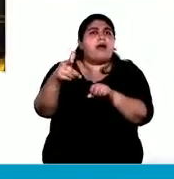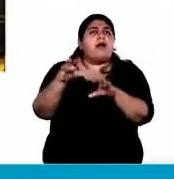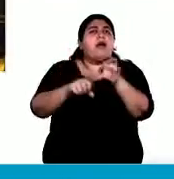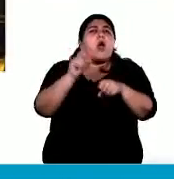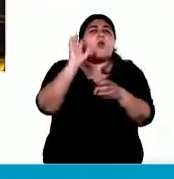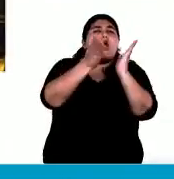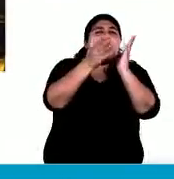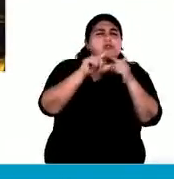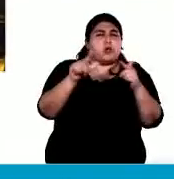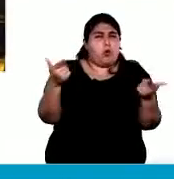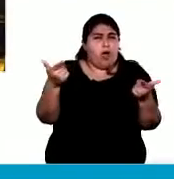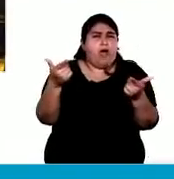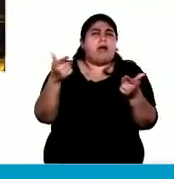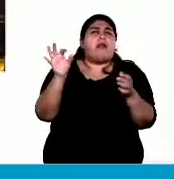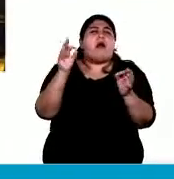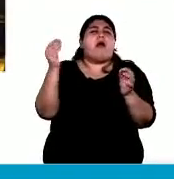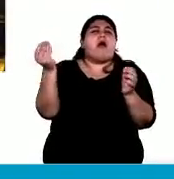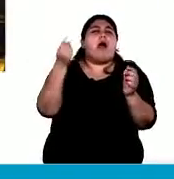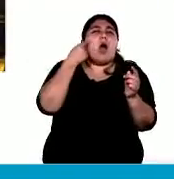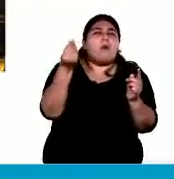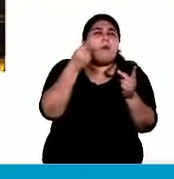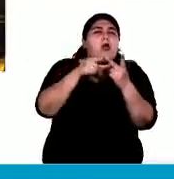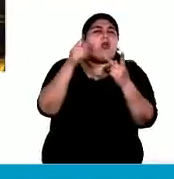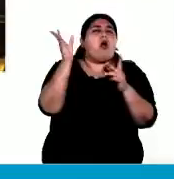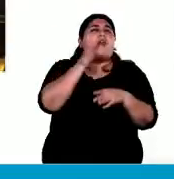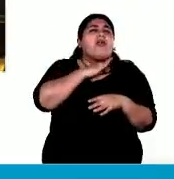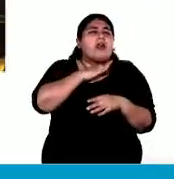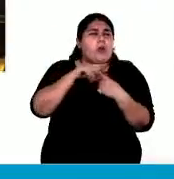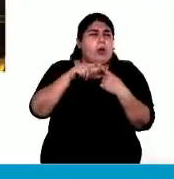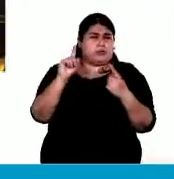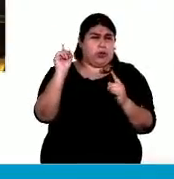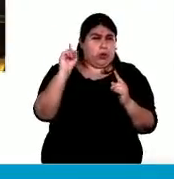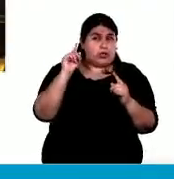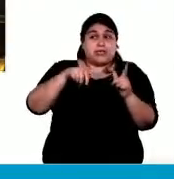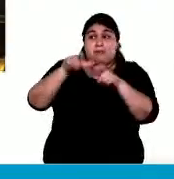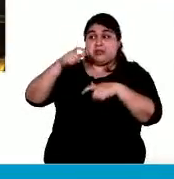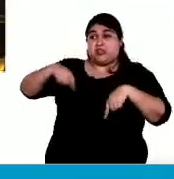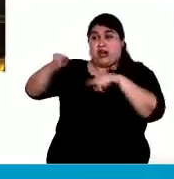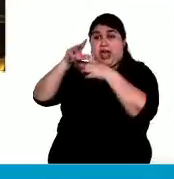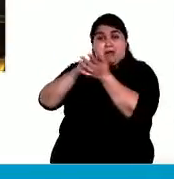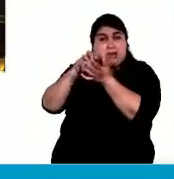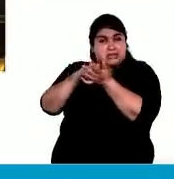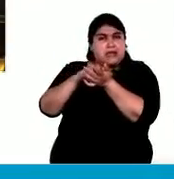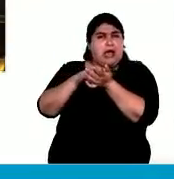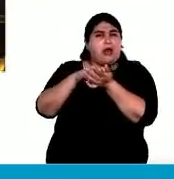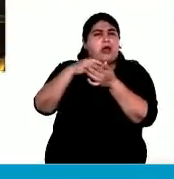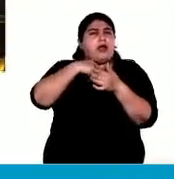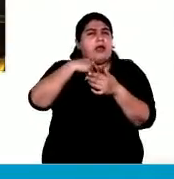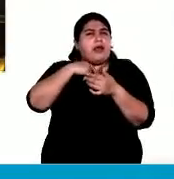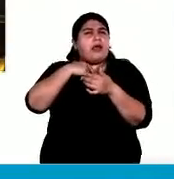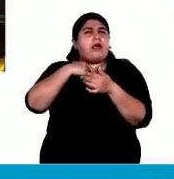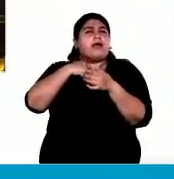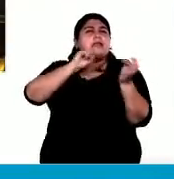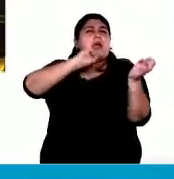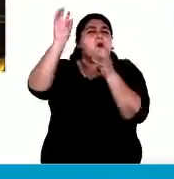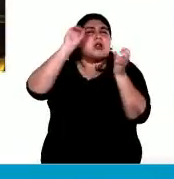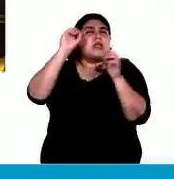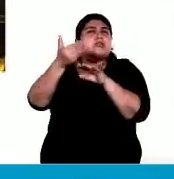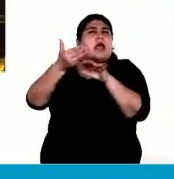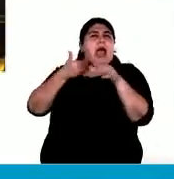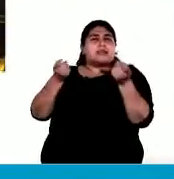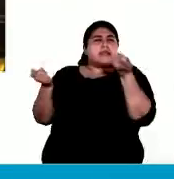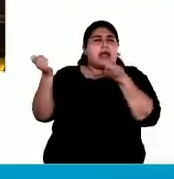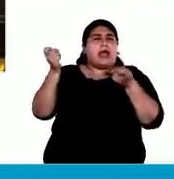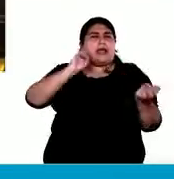violentos o chantajistas o delincuentes a los empresarios que adelantan importaciones que hacen maniobras